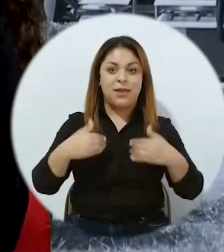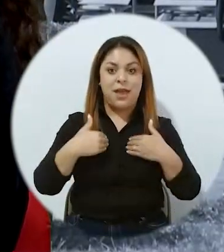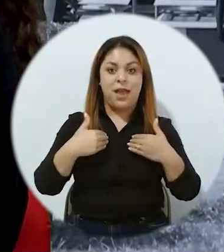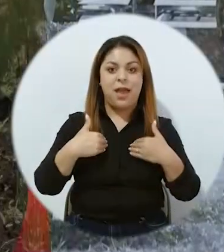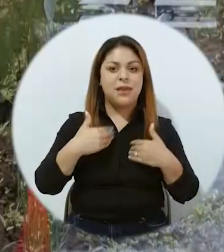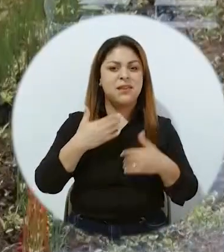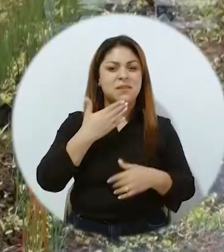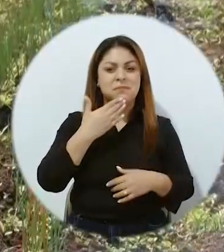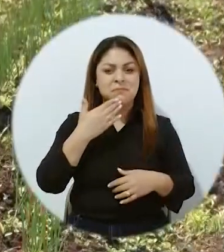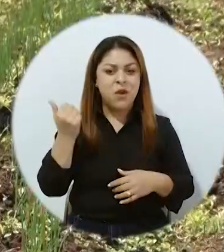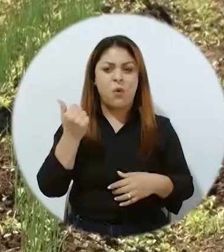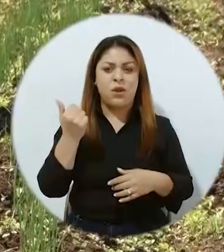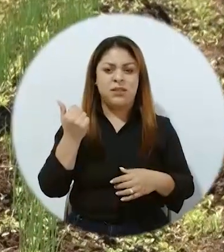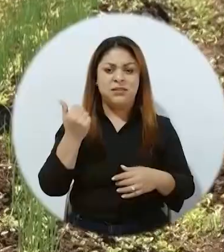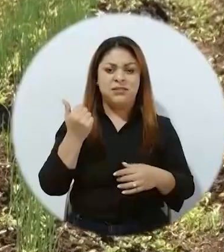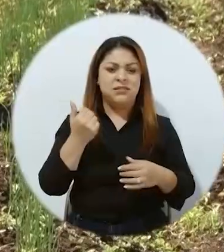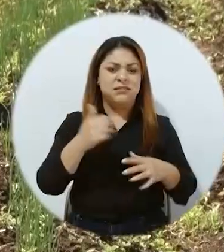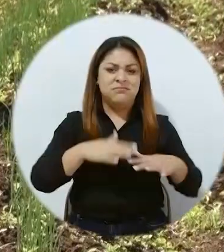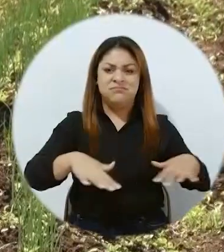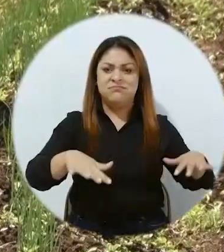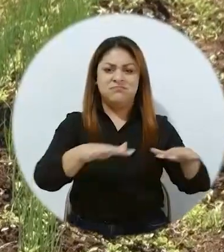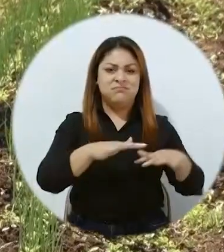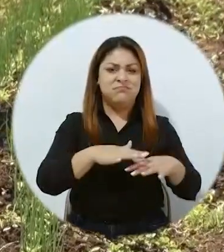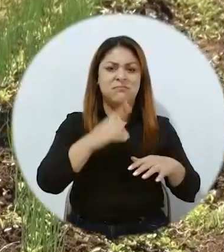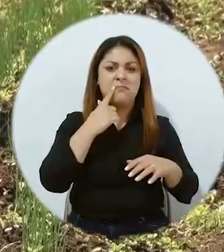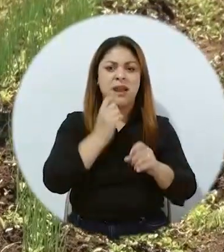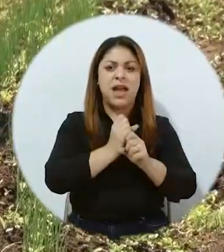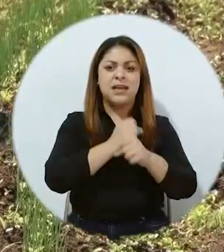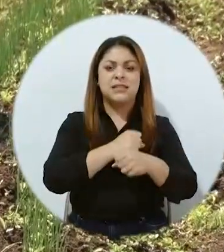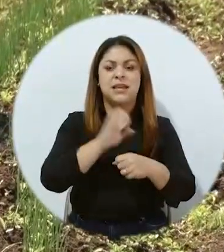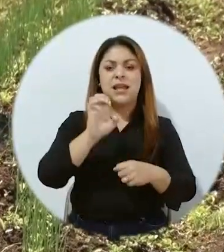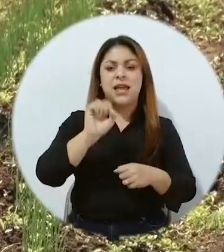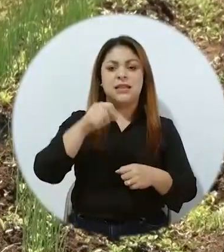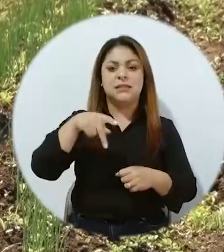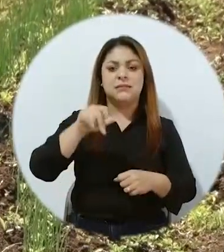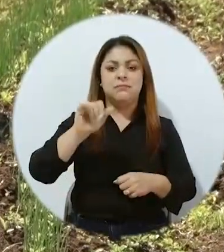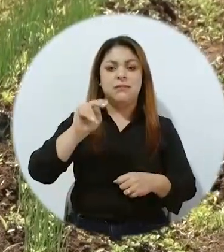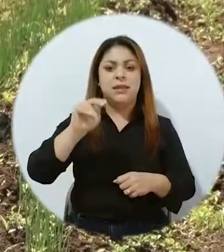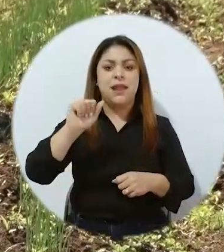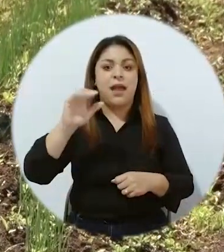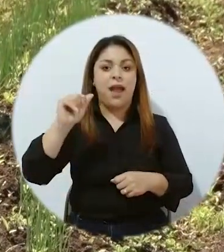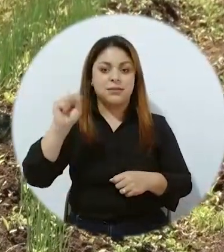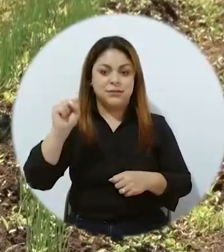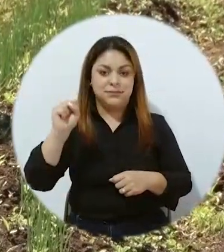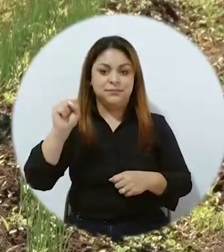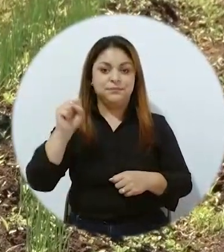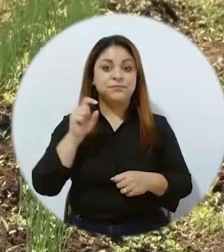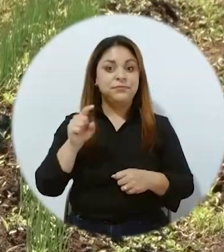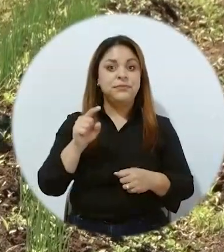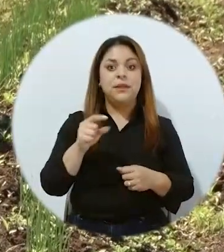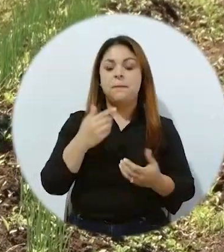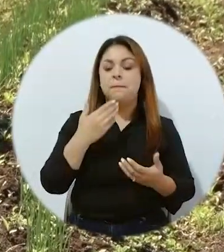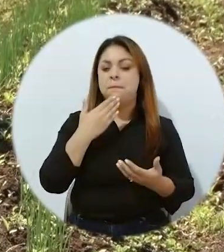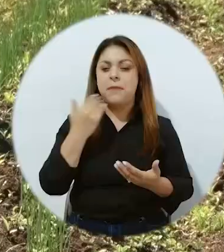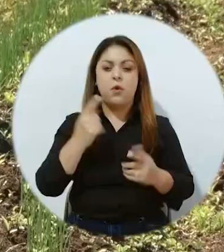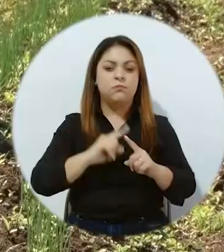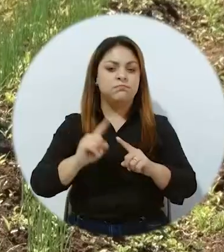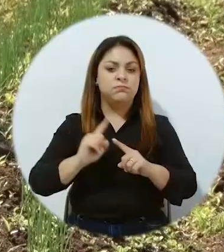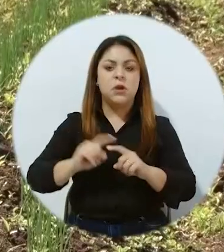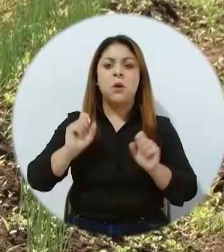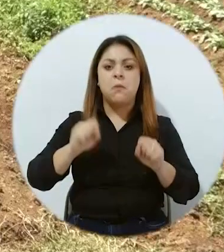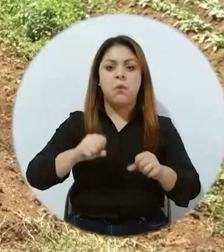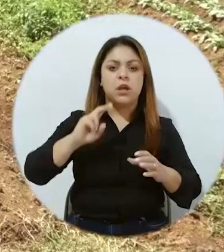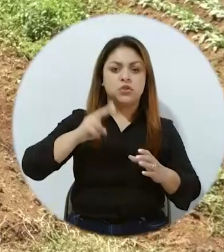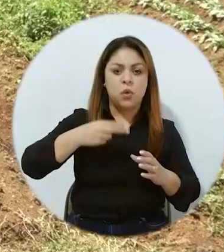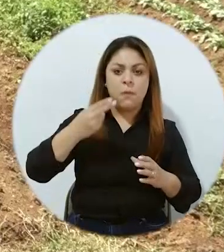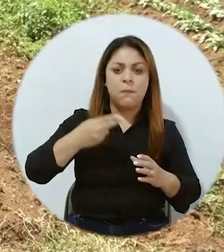muchas mejores condiciones para producir, por ejemplo, una espinaca, ¿verdad? Una espinaca que es mucho más versátil, nos puede servir para hacer